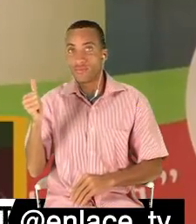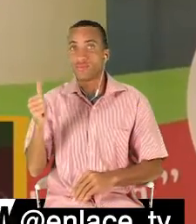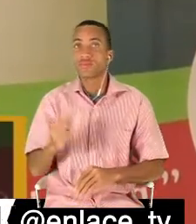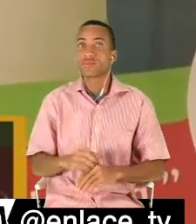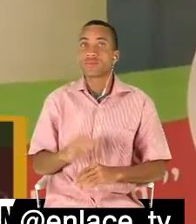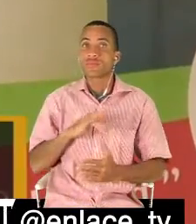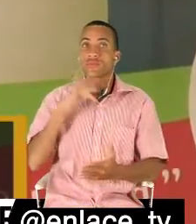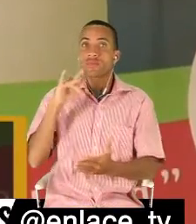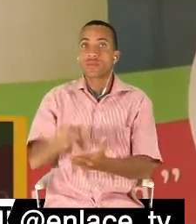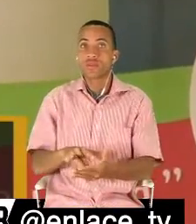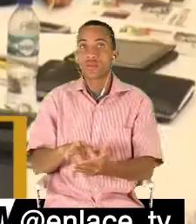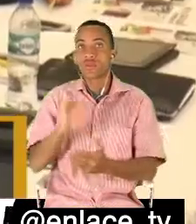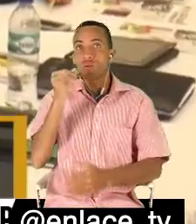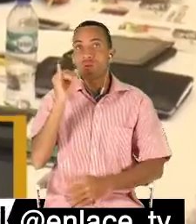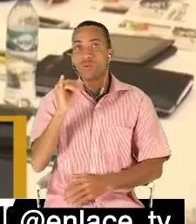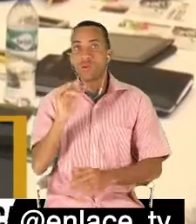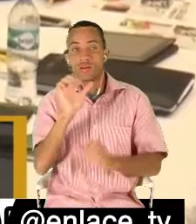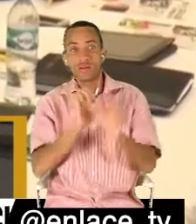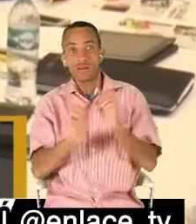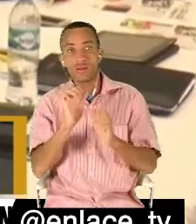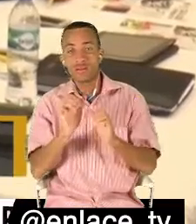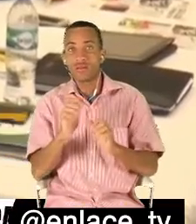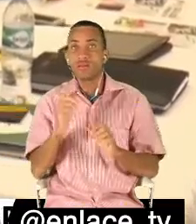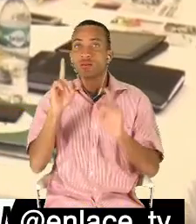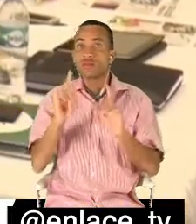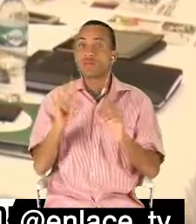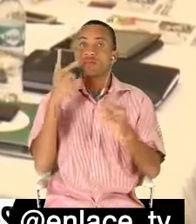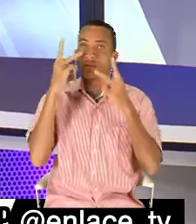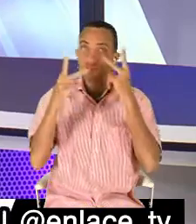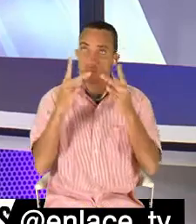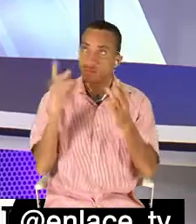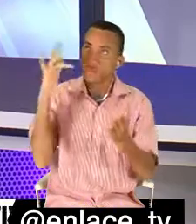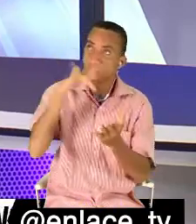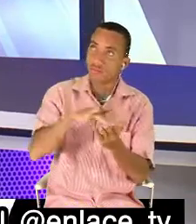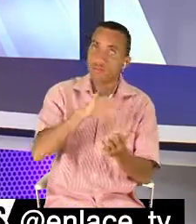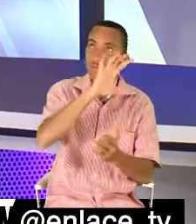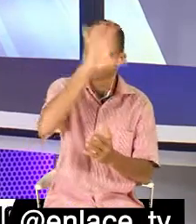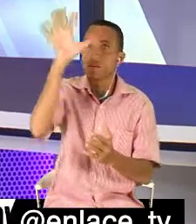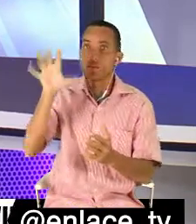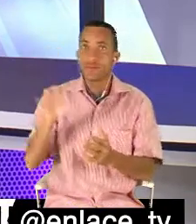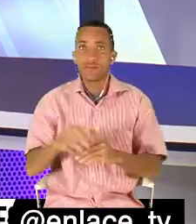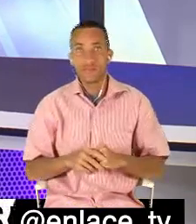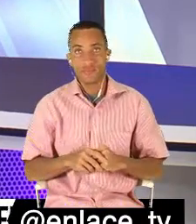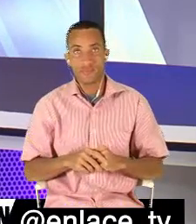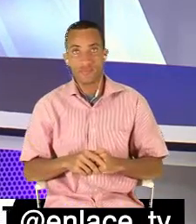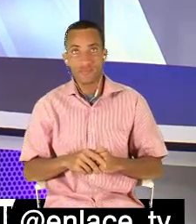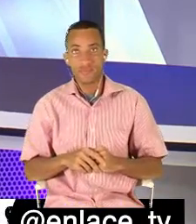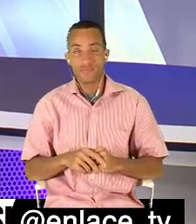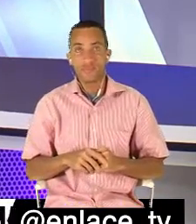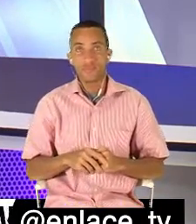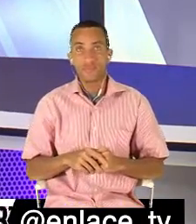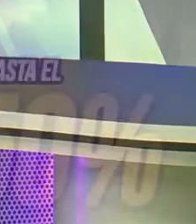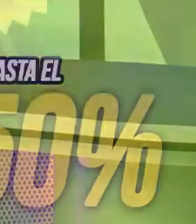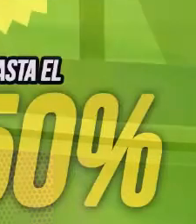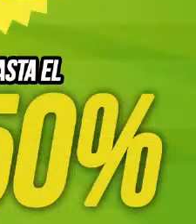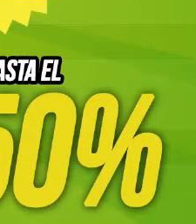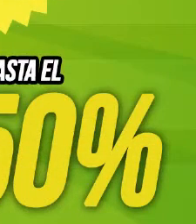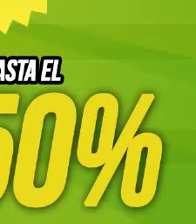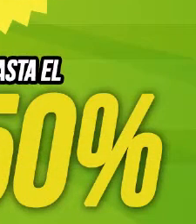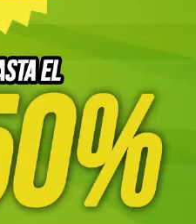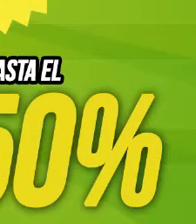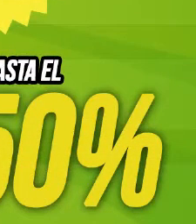en el encuentro departamental sobre seguridad en turismo en el departamento. Llega el segundo gran madrugón autoservicio, la Quinta